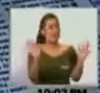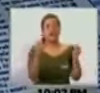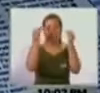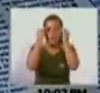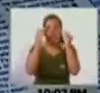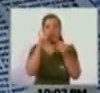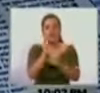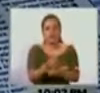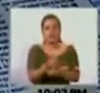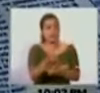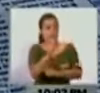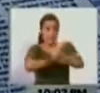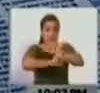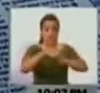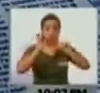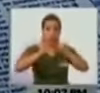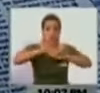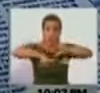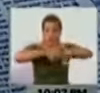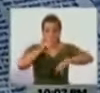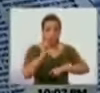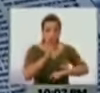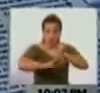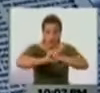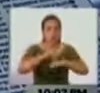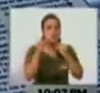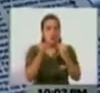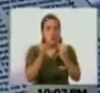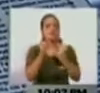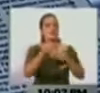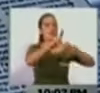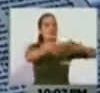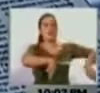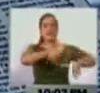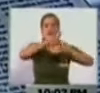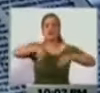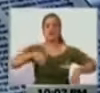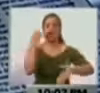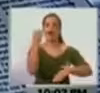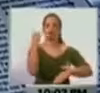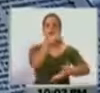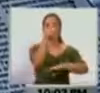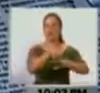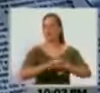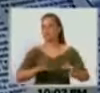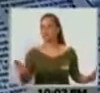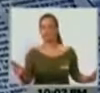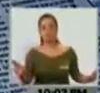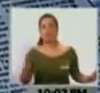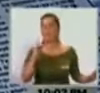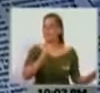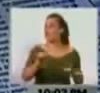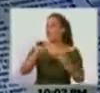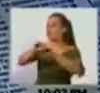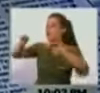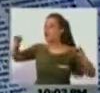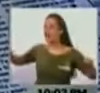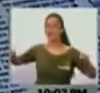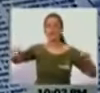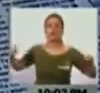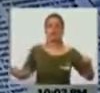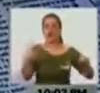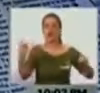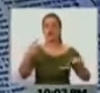parlamento, decía Aristóbulo en su momento, y convocar a una constituyente para